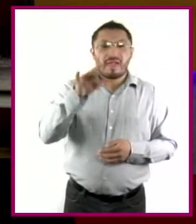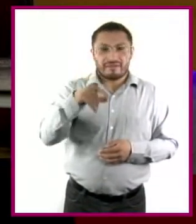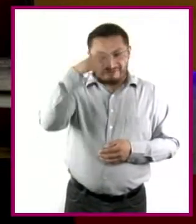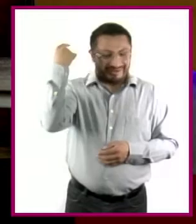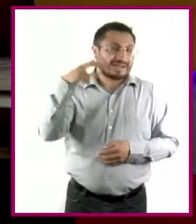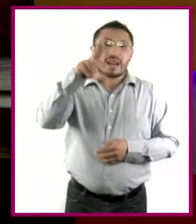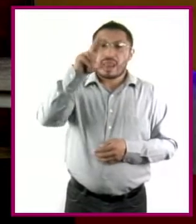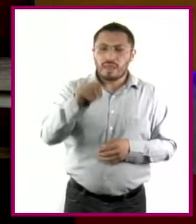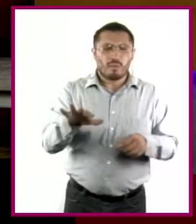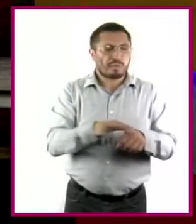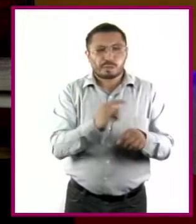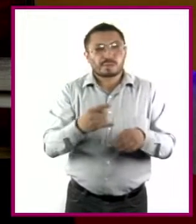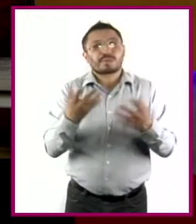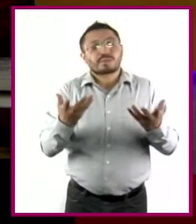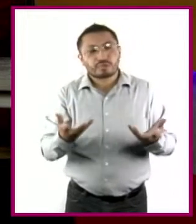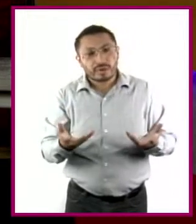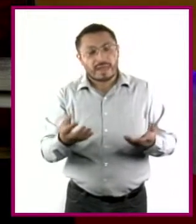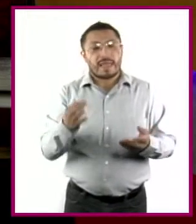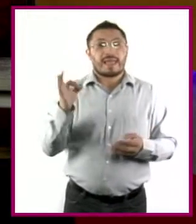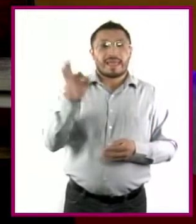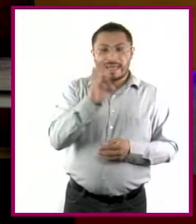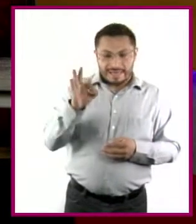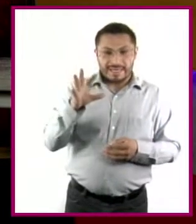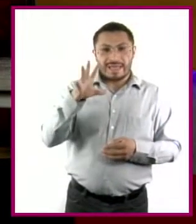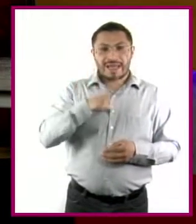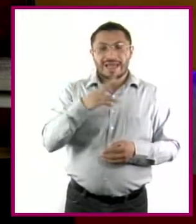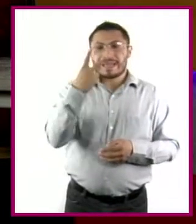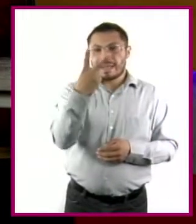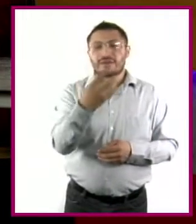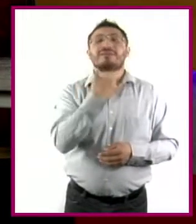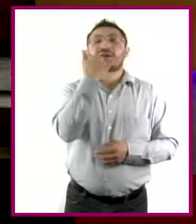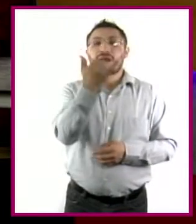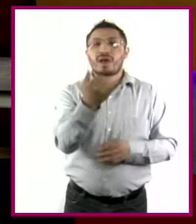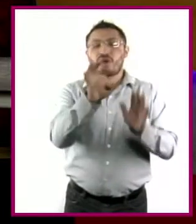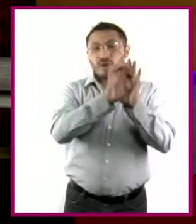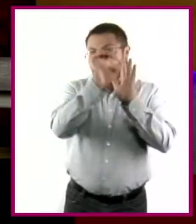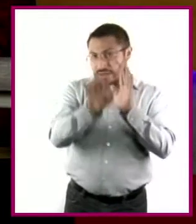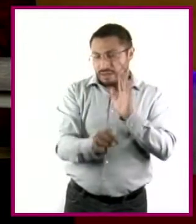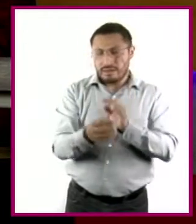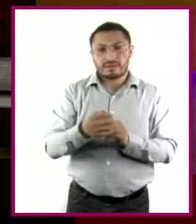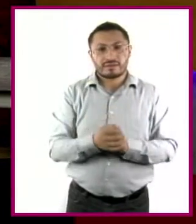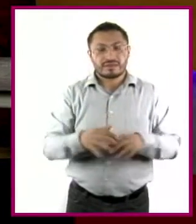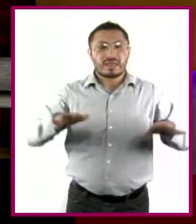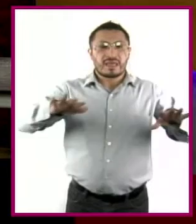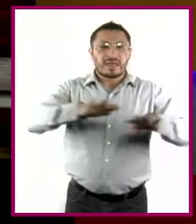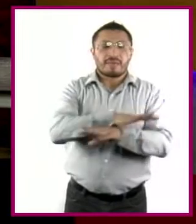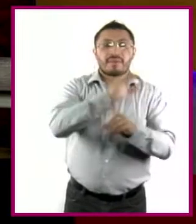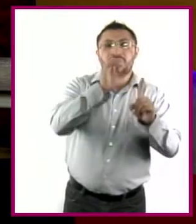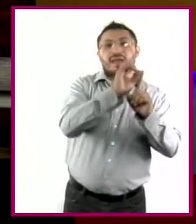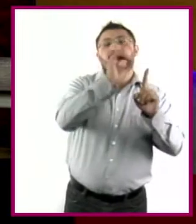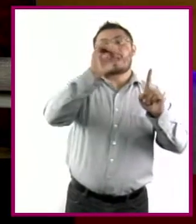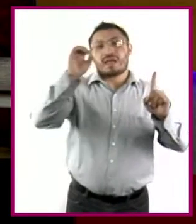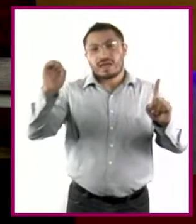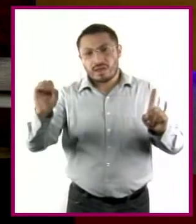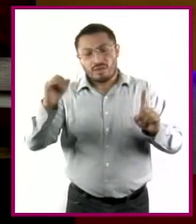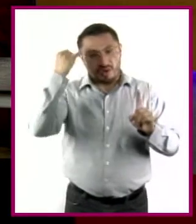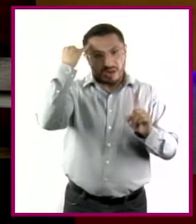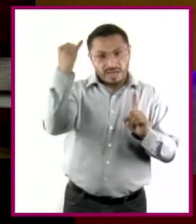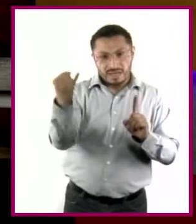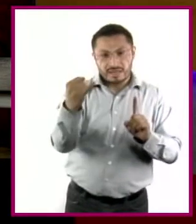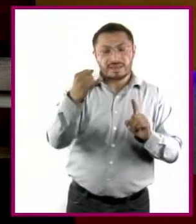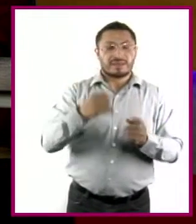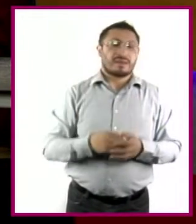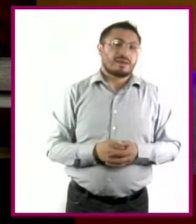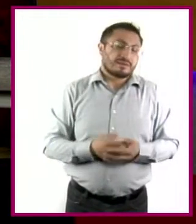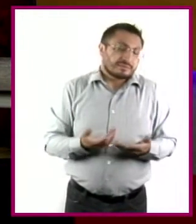¿Por qué? Porque puedo caer en dos tipos de errores. Por ejemplo, alterar el orden de mi primera premisa y por lo tanto su